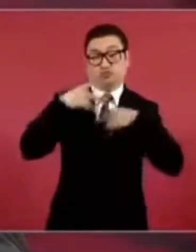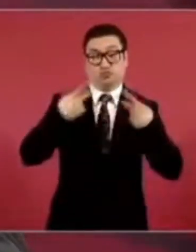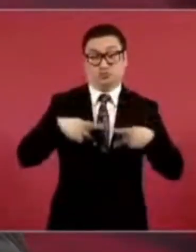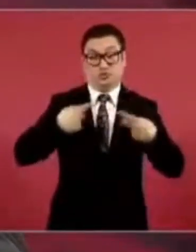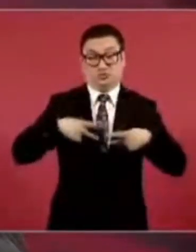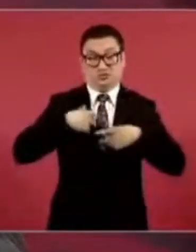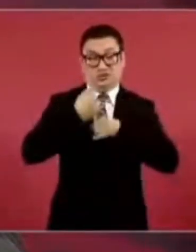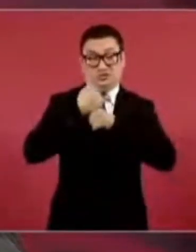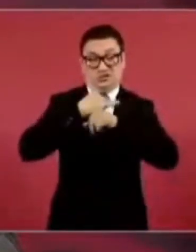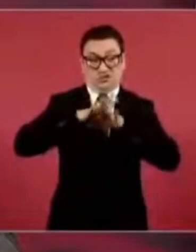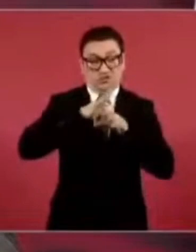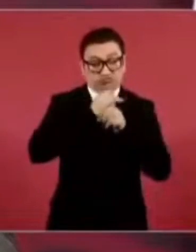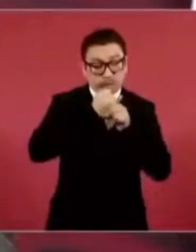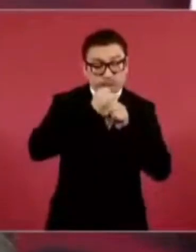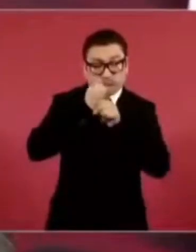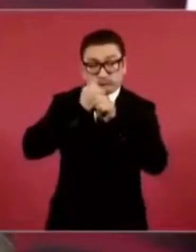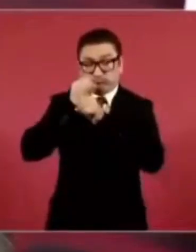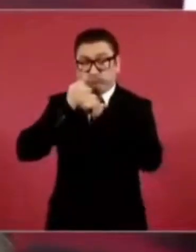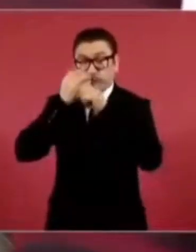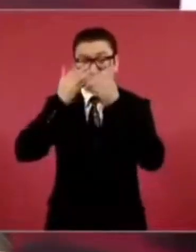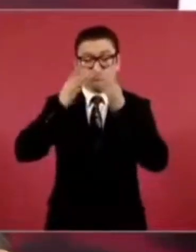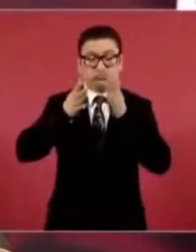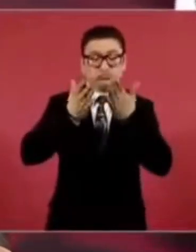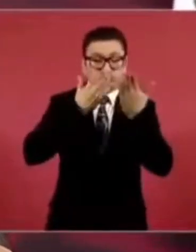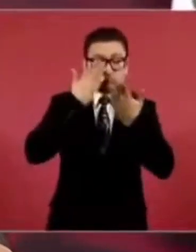más conscientes,